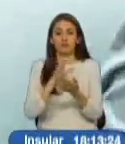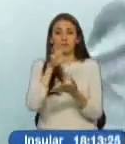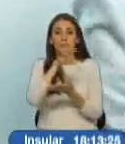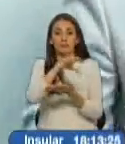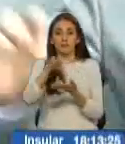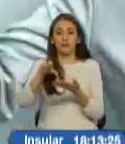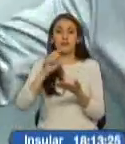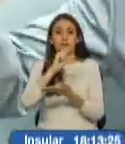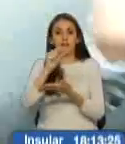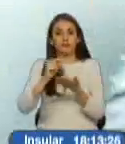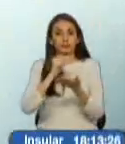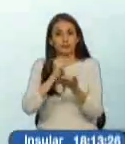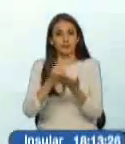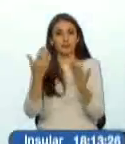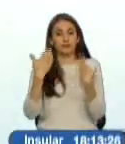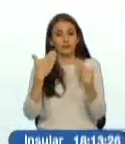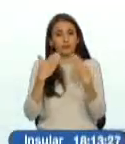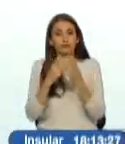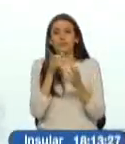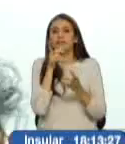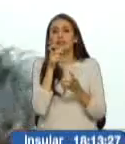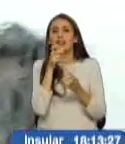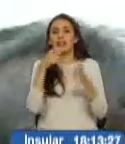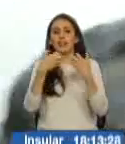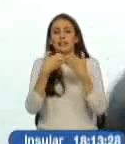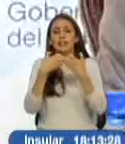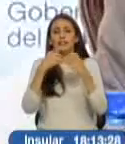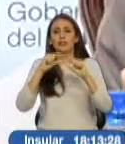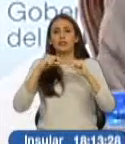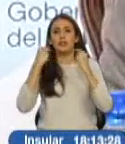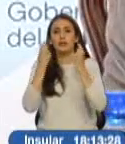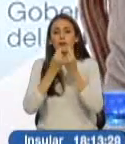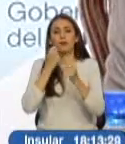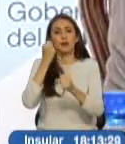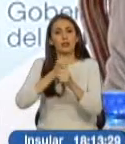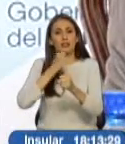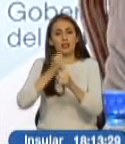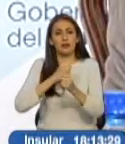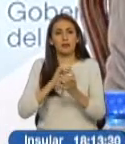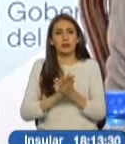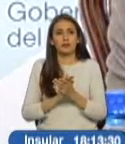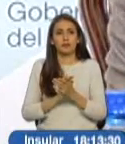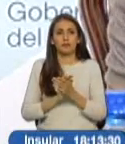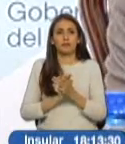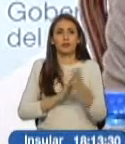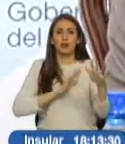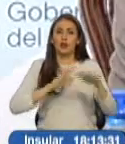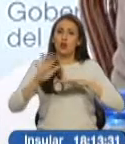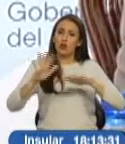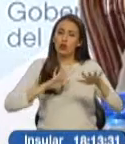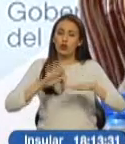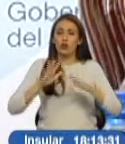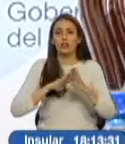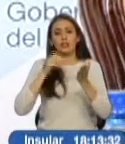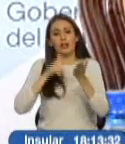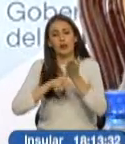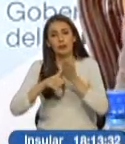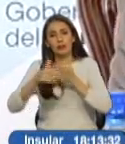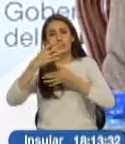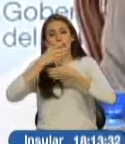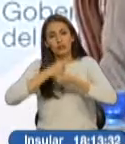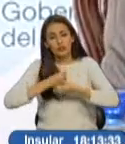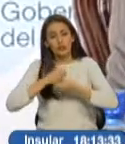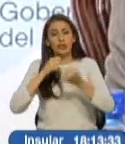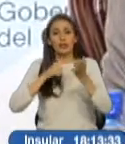provincia dará a conocer quiénes conformarán su equipo de trabajo. Coordinando con el Ministro del Interior, con la Secretaría de la